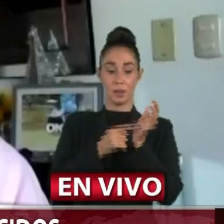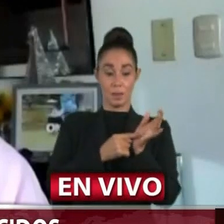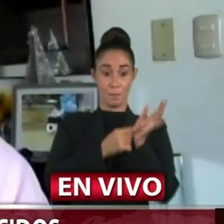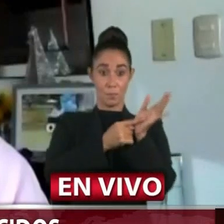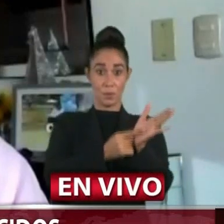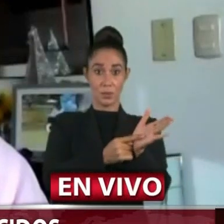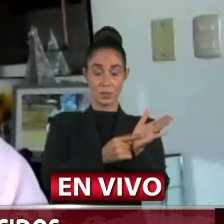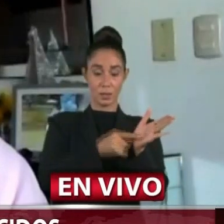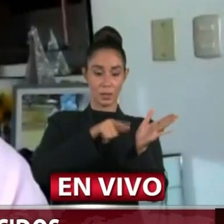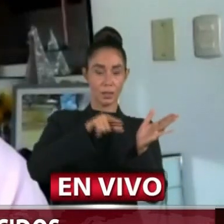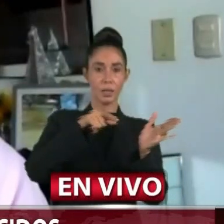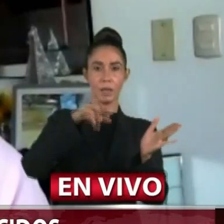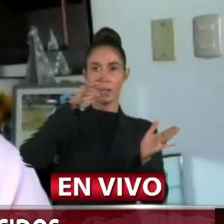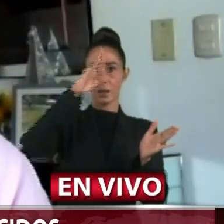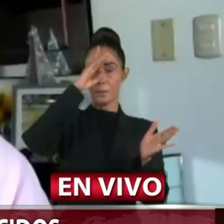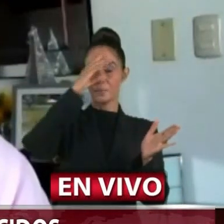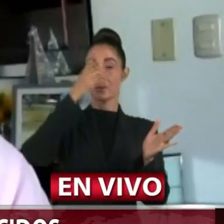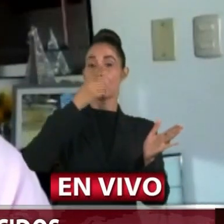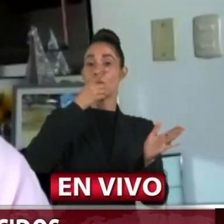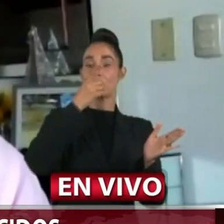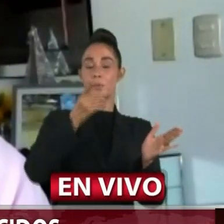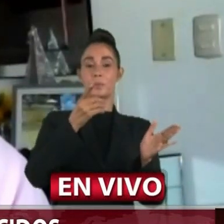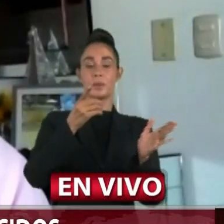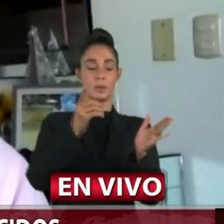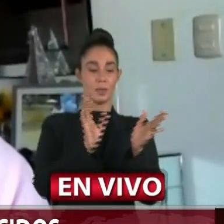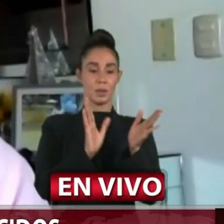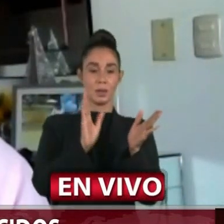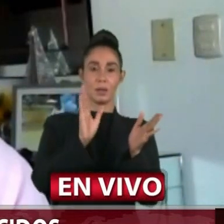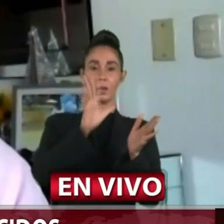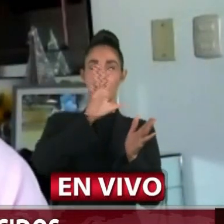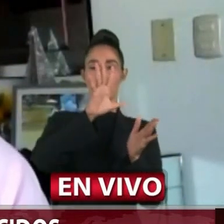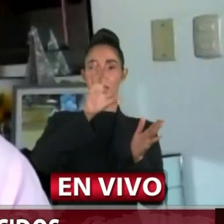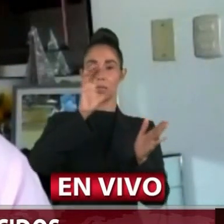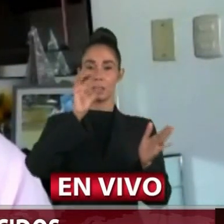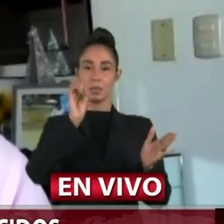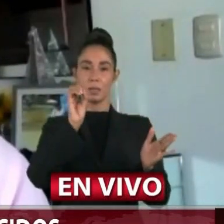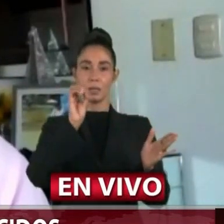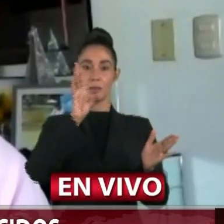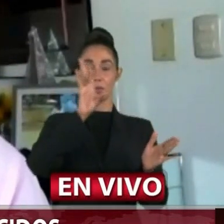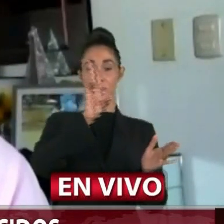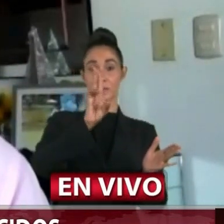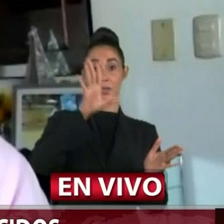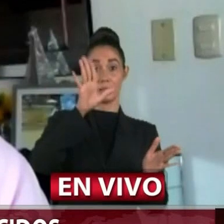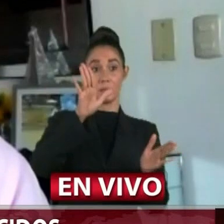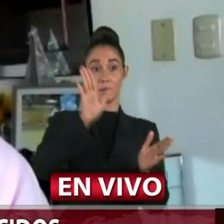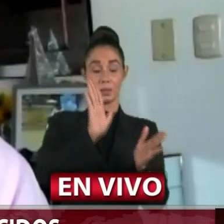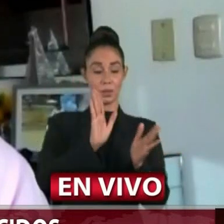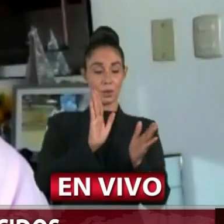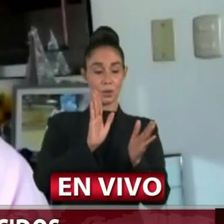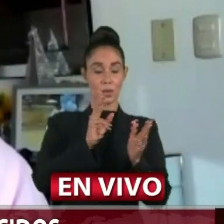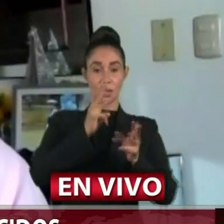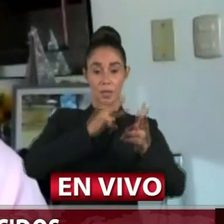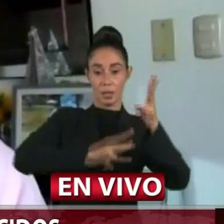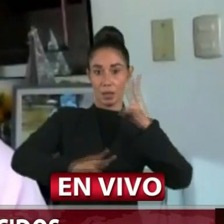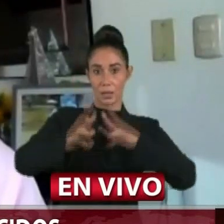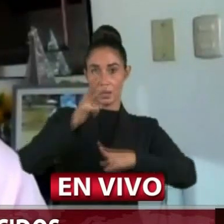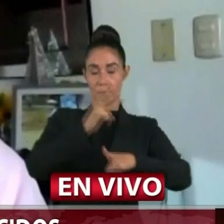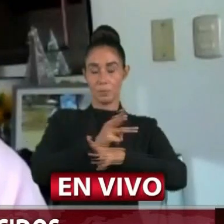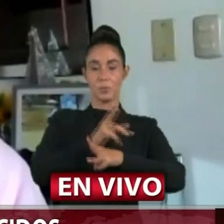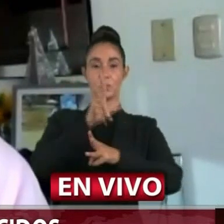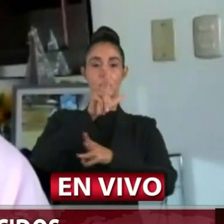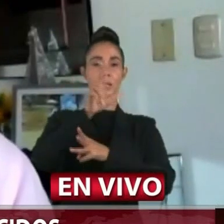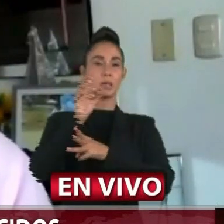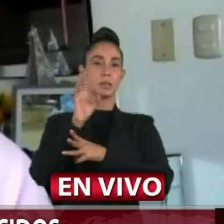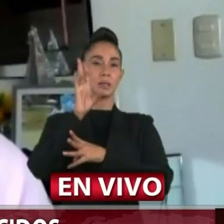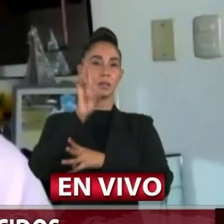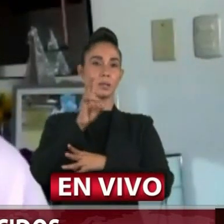República Dominicana en los casos por millón con 572, cuando la media del mundo son